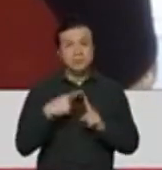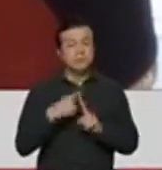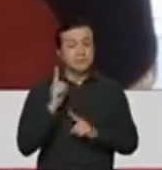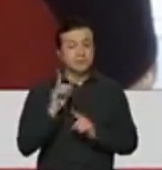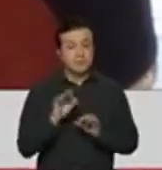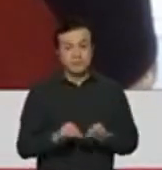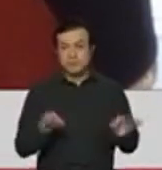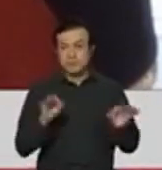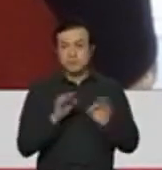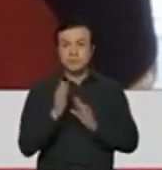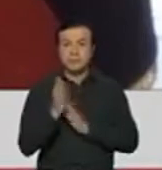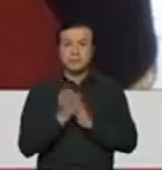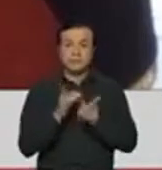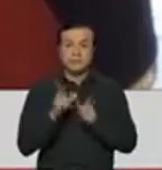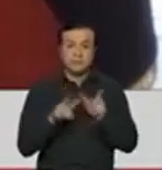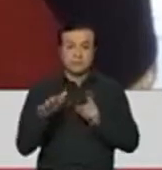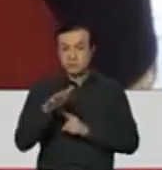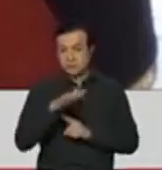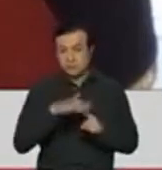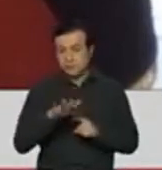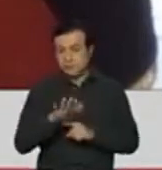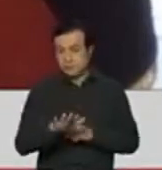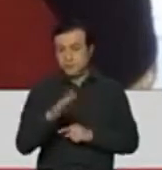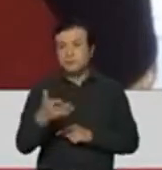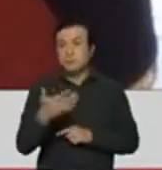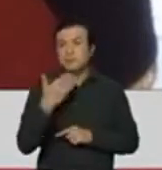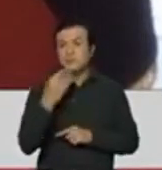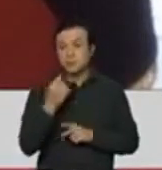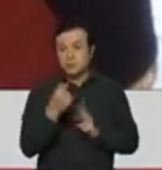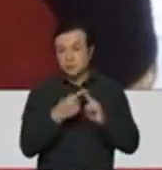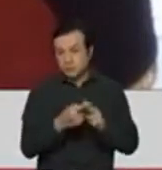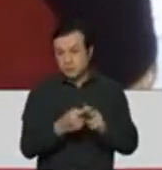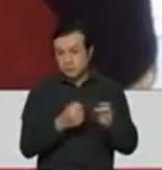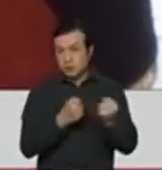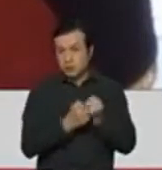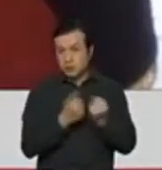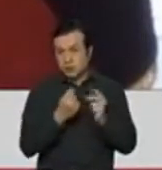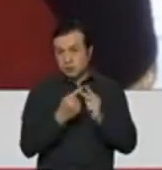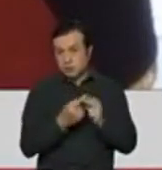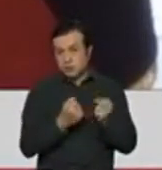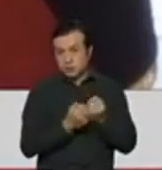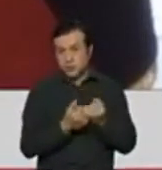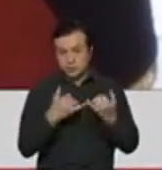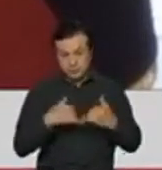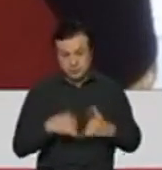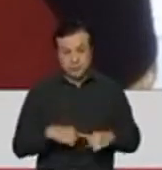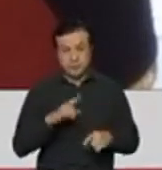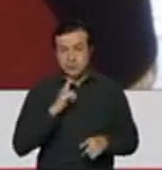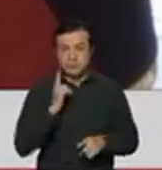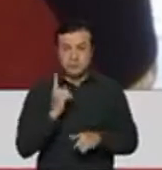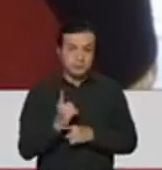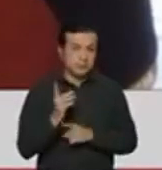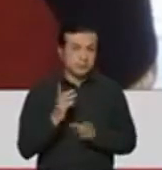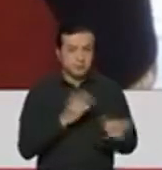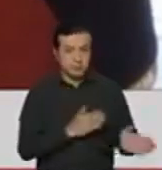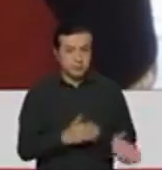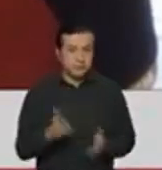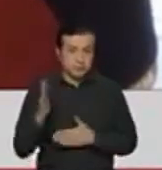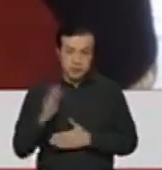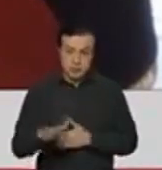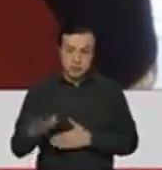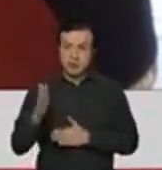importante, de servicios a la ciudadanía a través de los préstamos prendarios. Entonces, en el lado